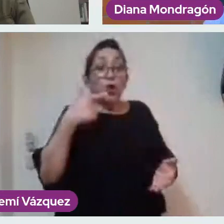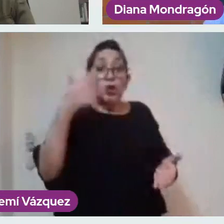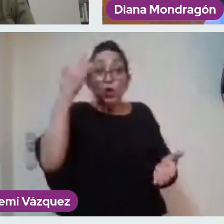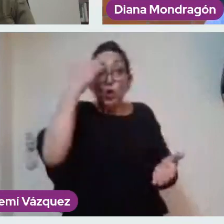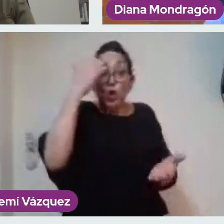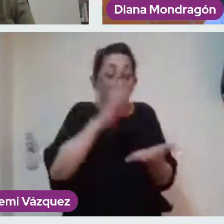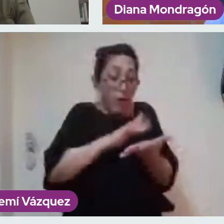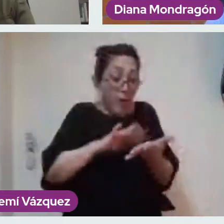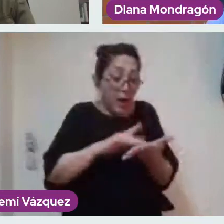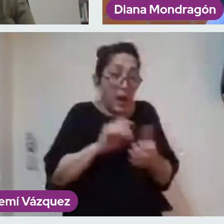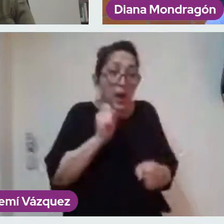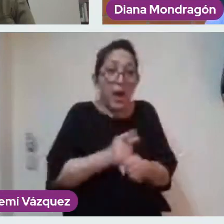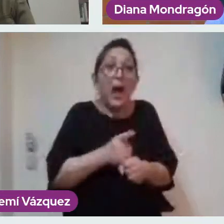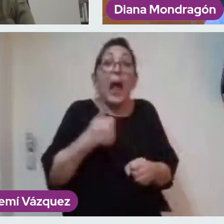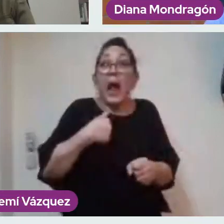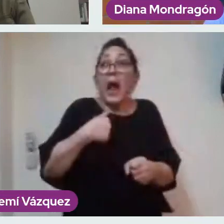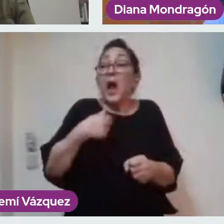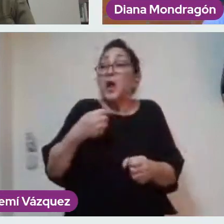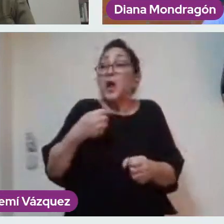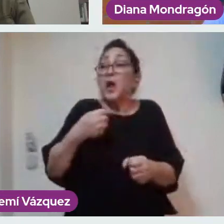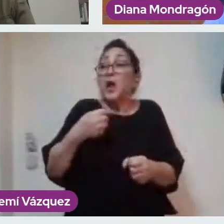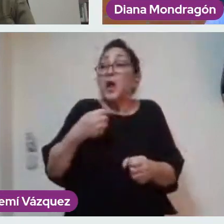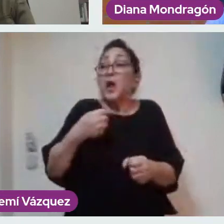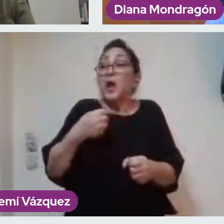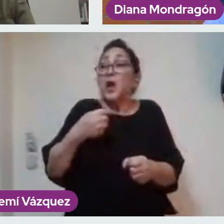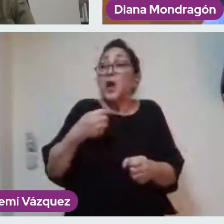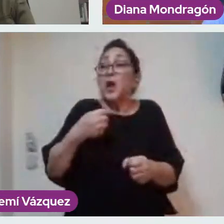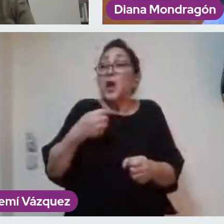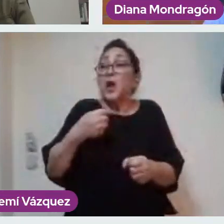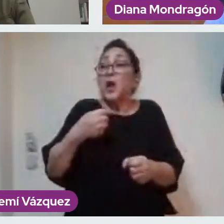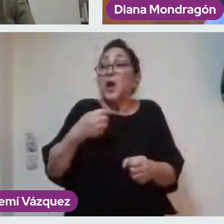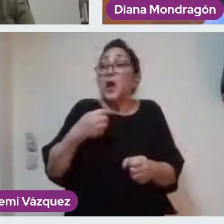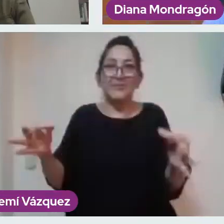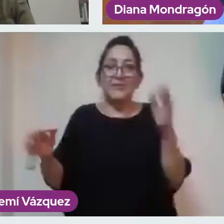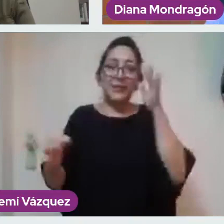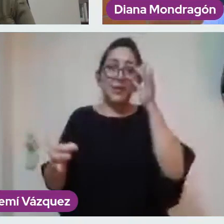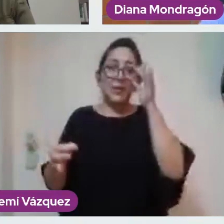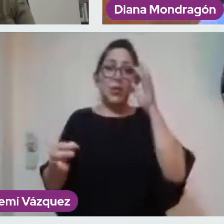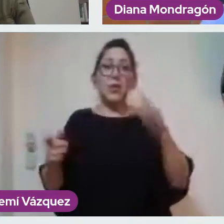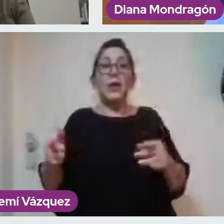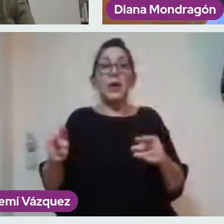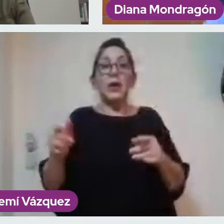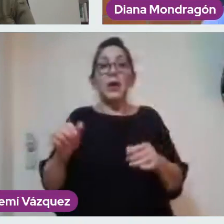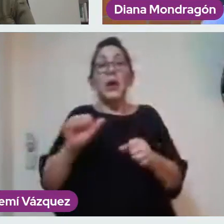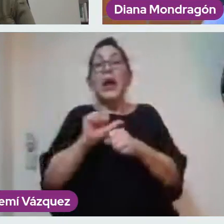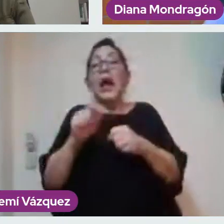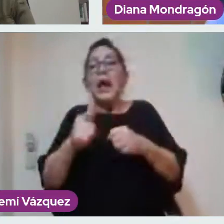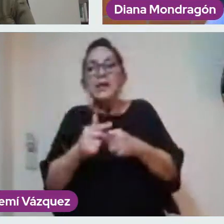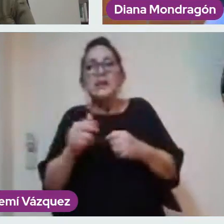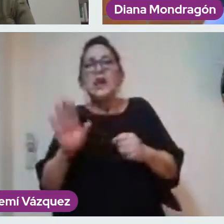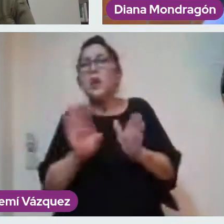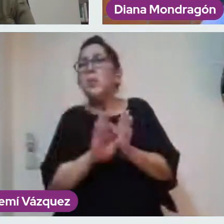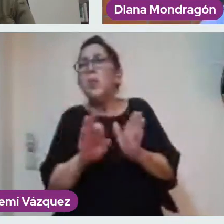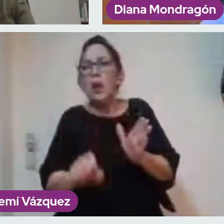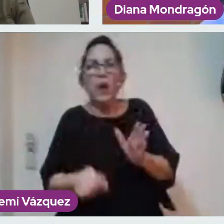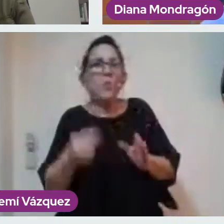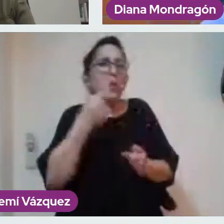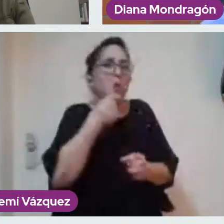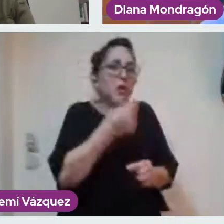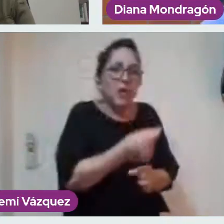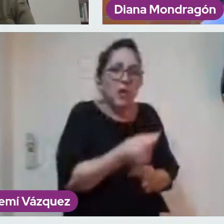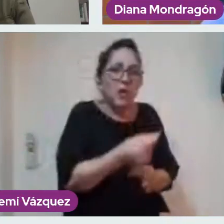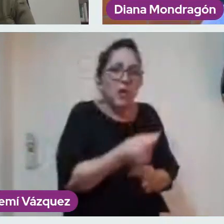que el niño o la niña pueda aprender a leer mejor o pueda aprender a comunicarse